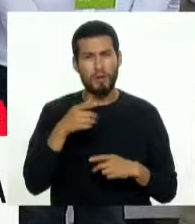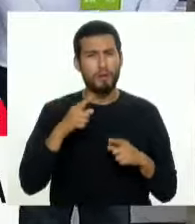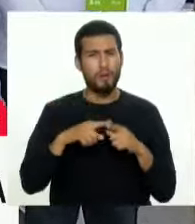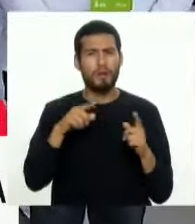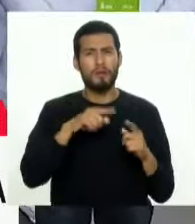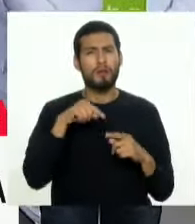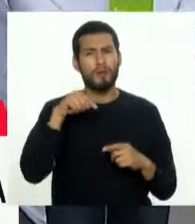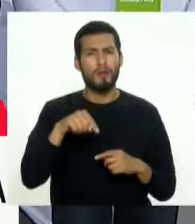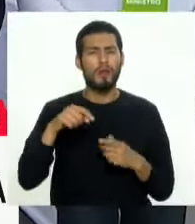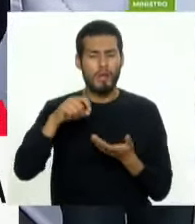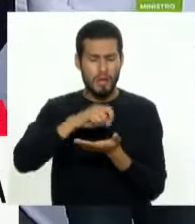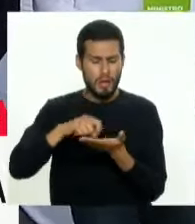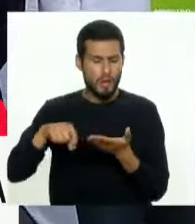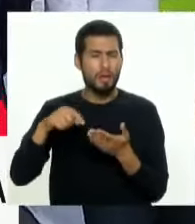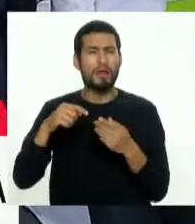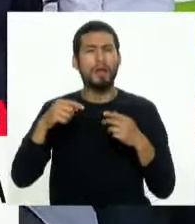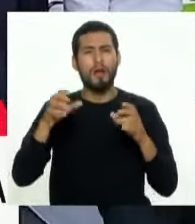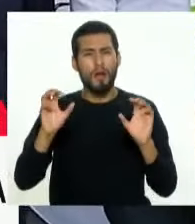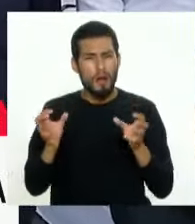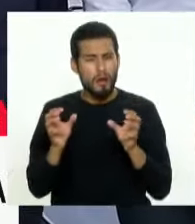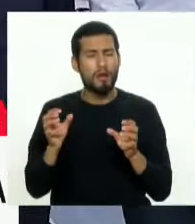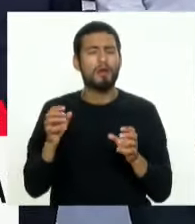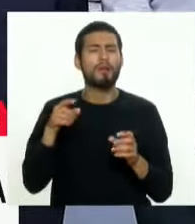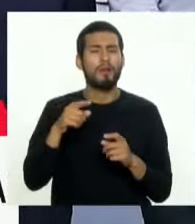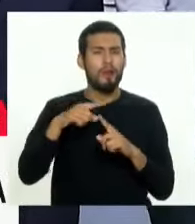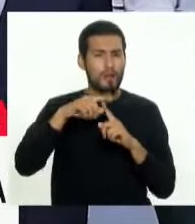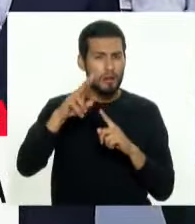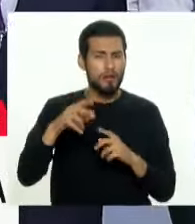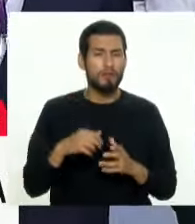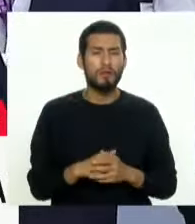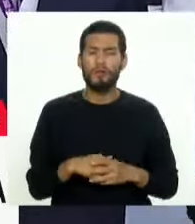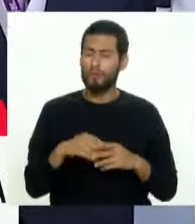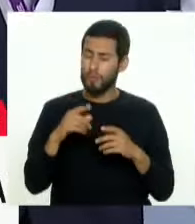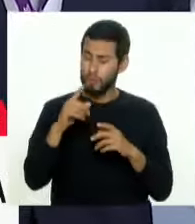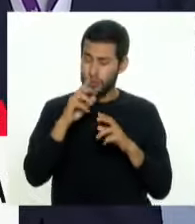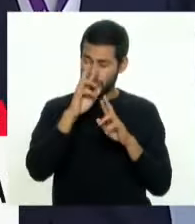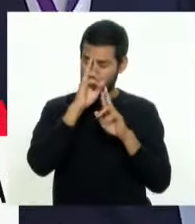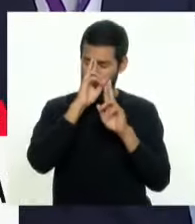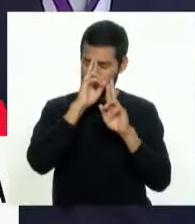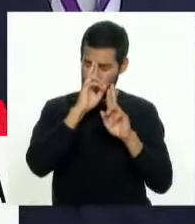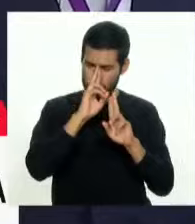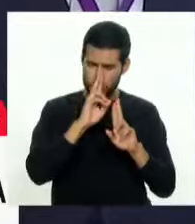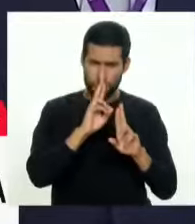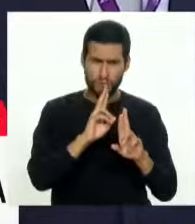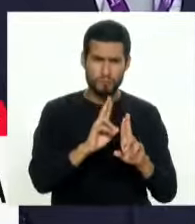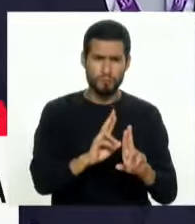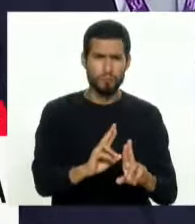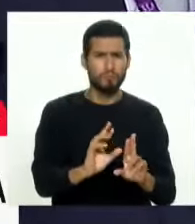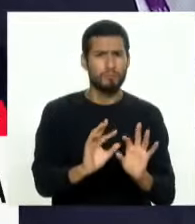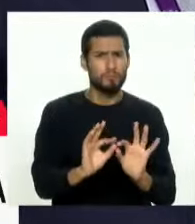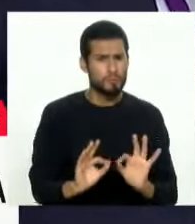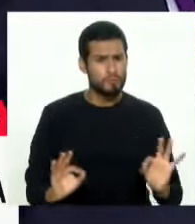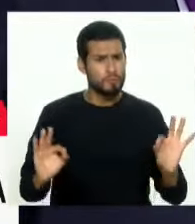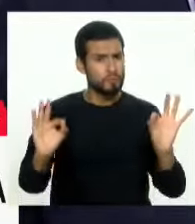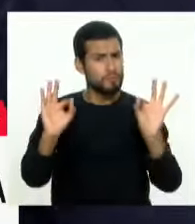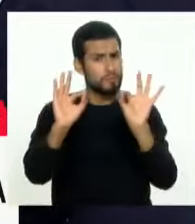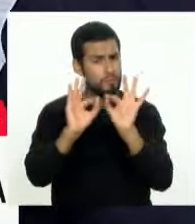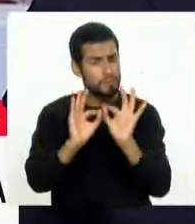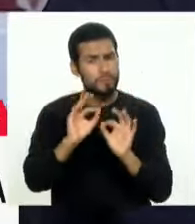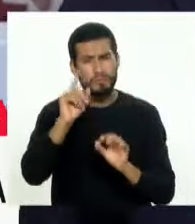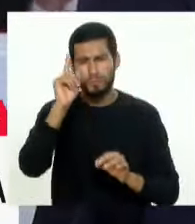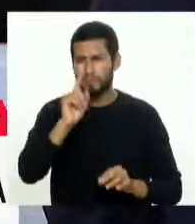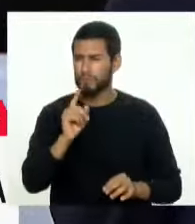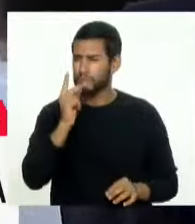hablada, escrita, televisiva. Creo que es con sumo respeto que debemos de mirar